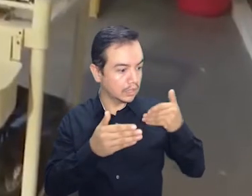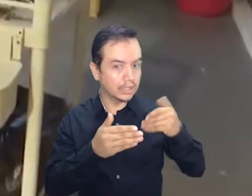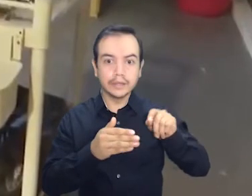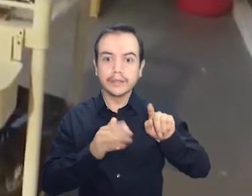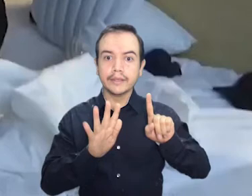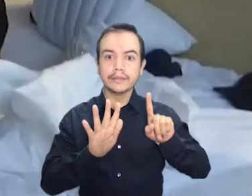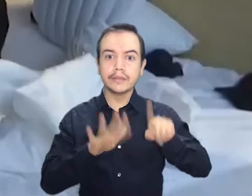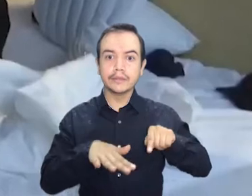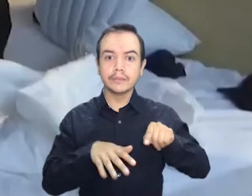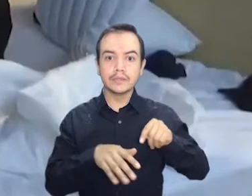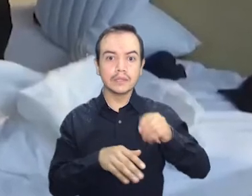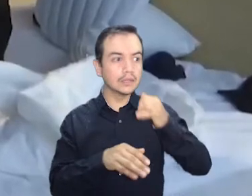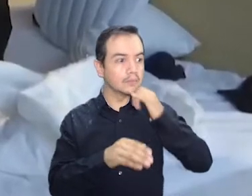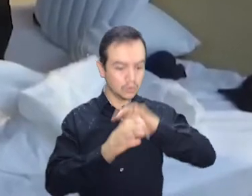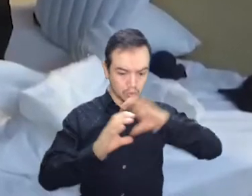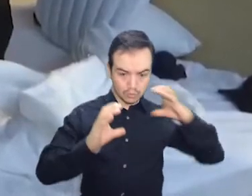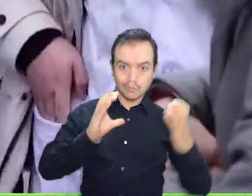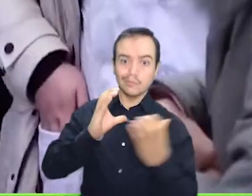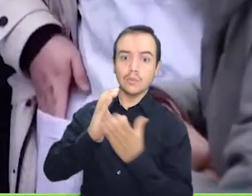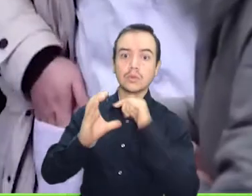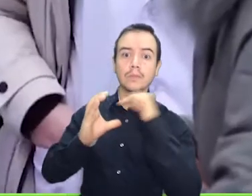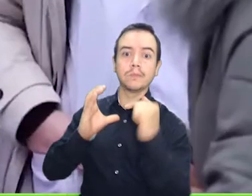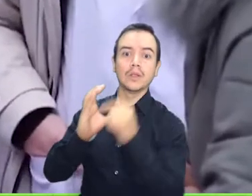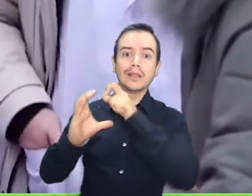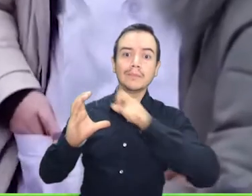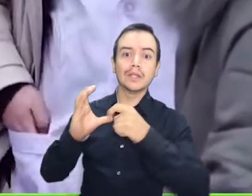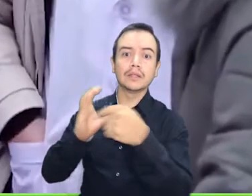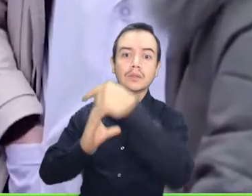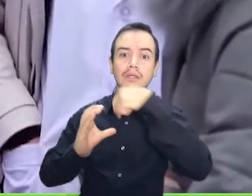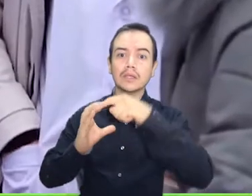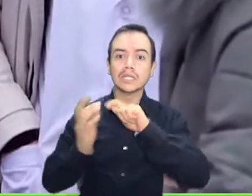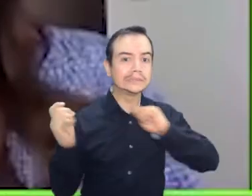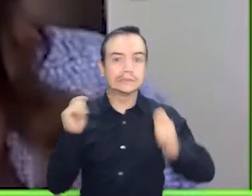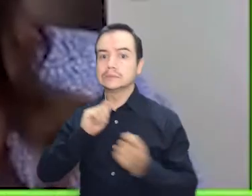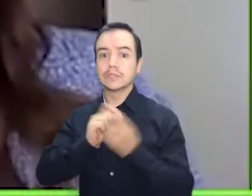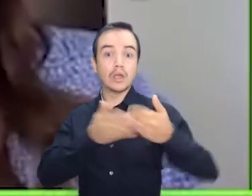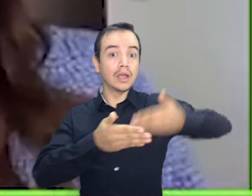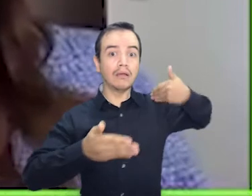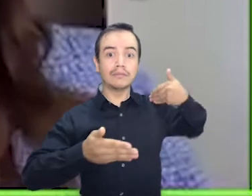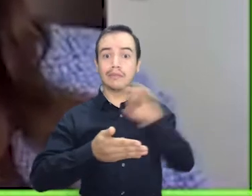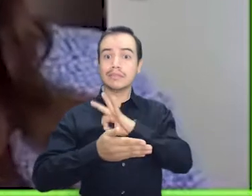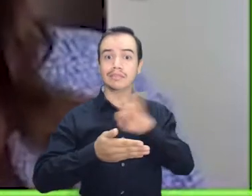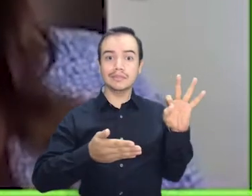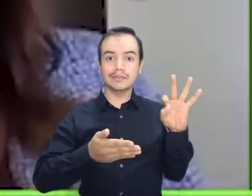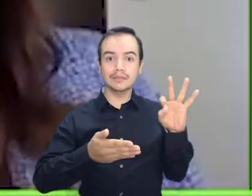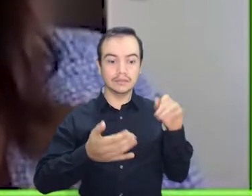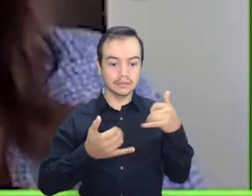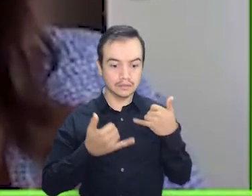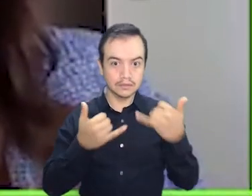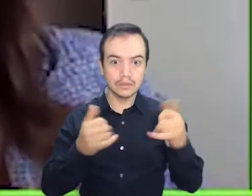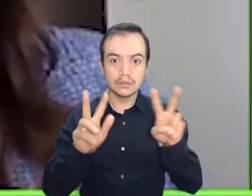la tierra, el mundo, la sociedad cambió lo que en 60 años no habíamos dado. Y en el tema de turismo,